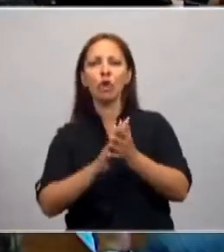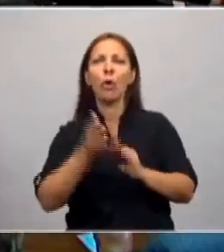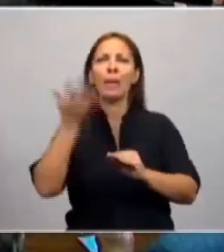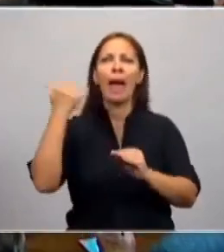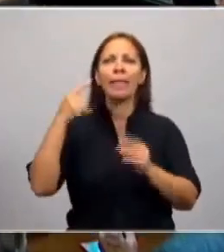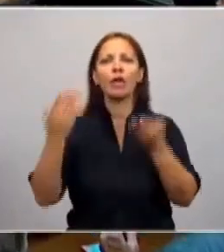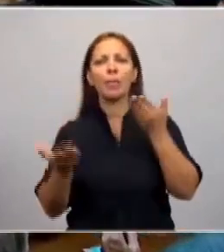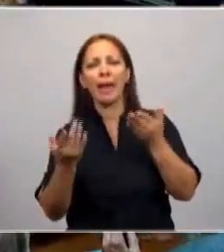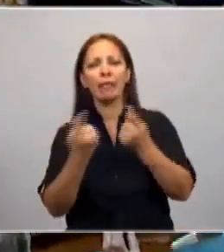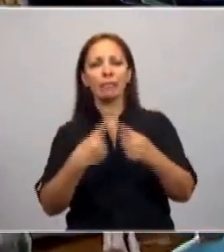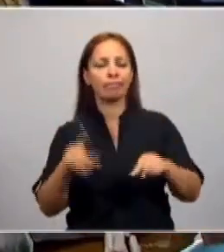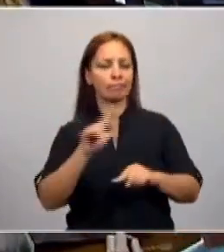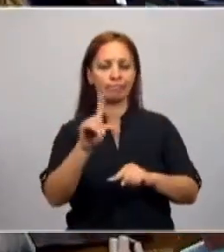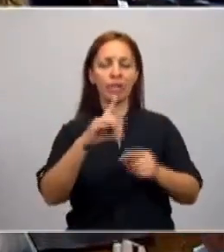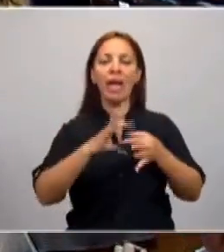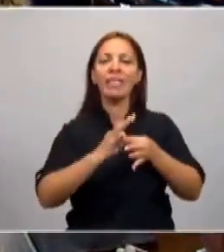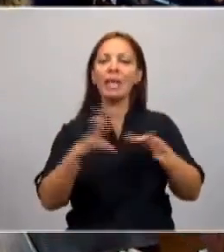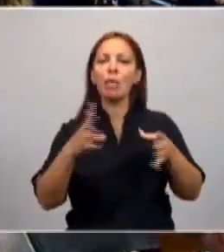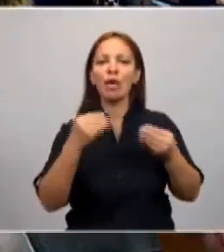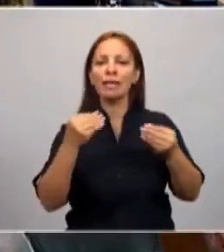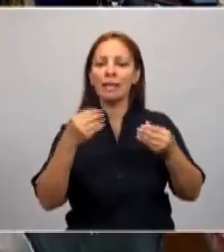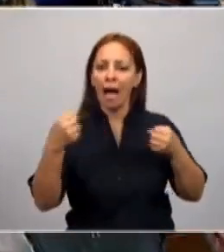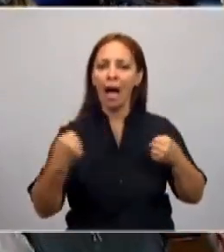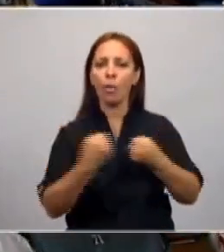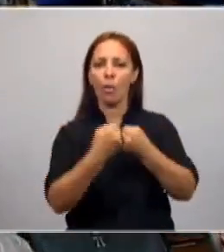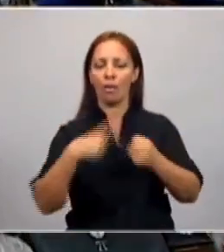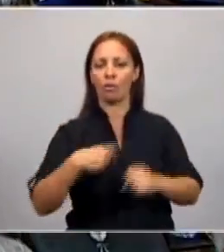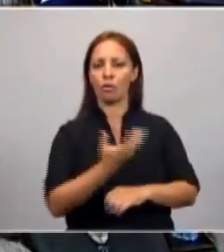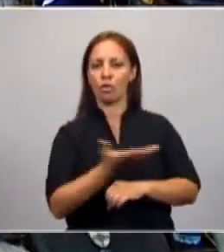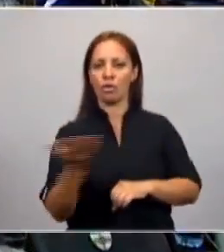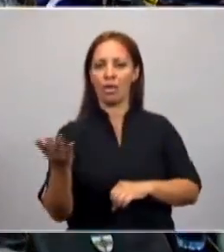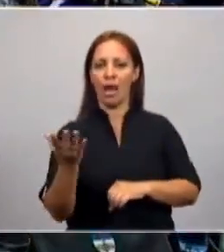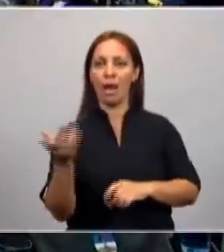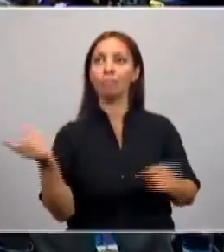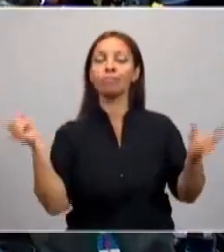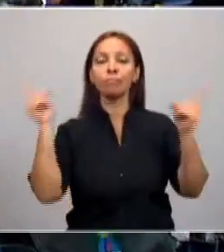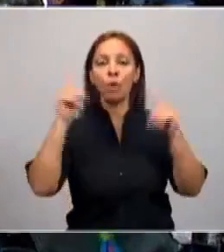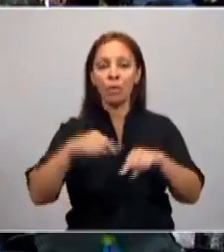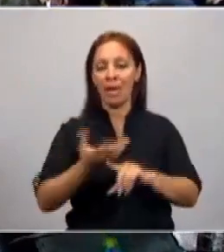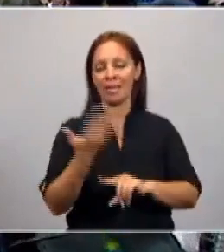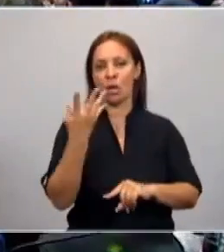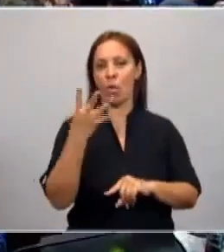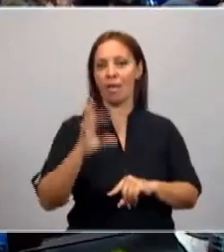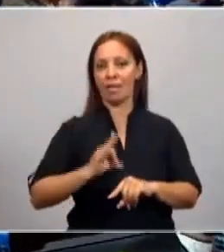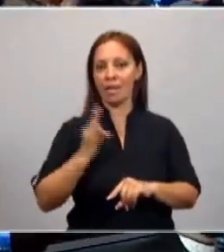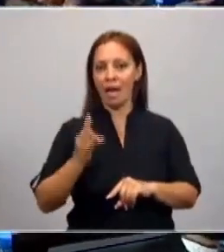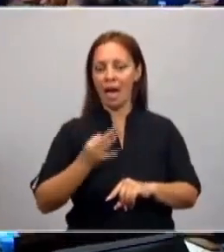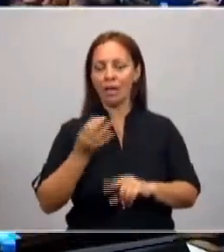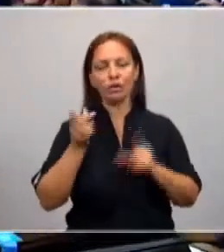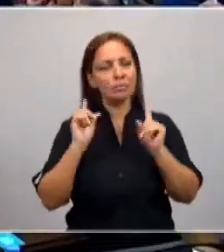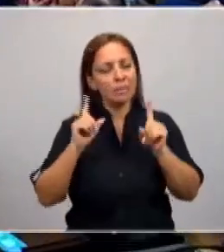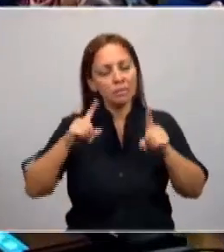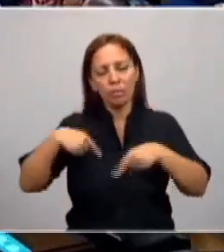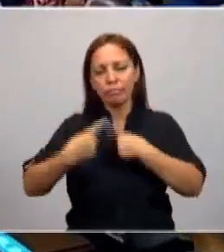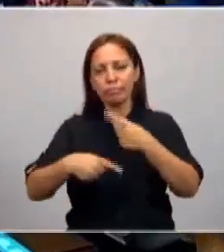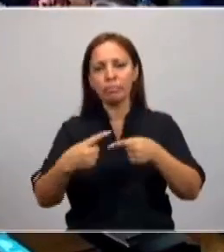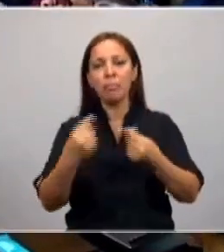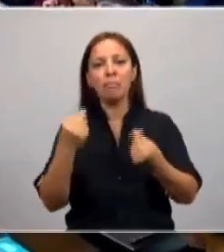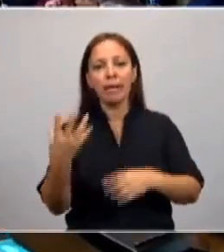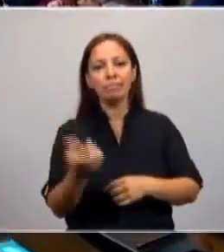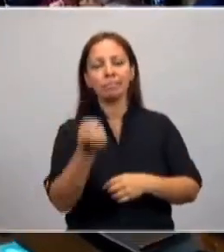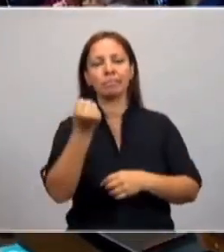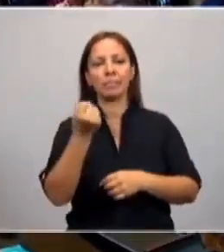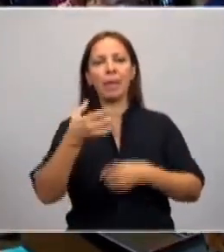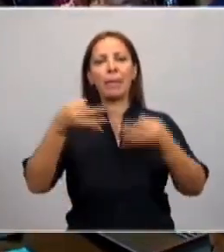La democracia es el contrato social que recuperamos hace 40 años y volvimos a elegir para perseguir el bienestar